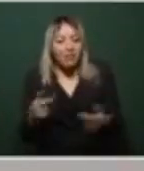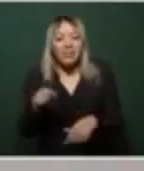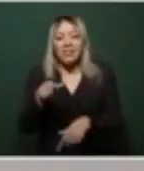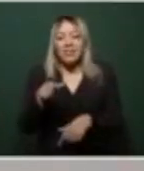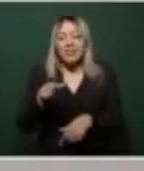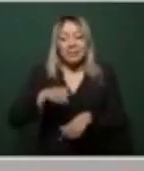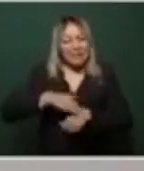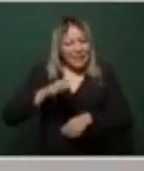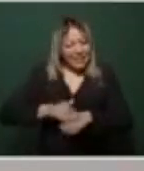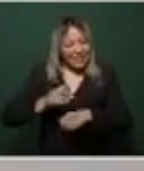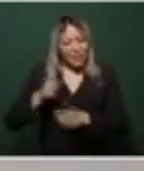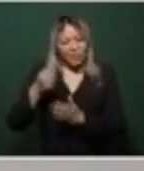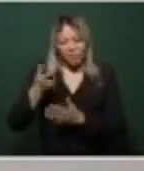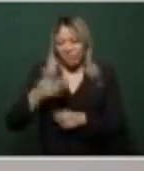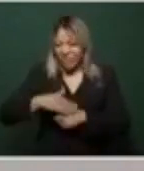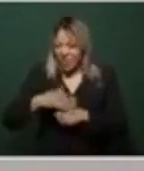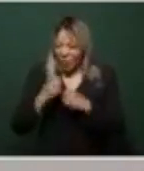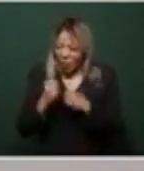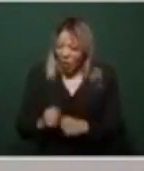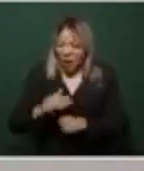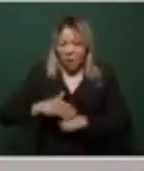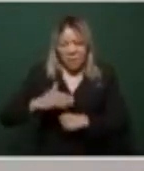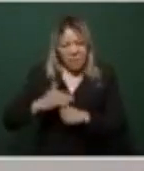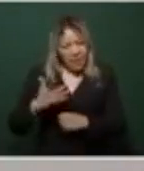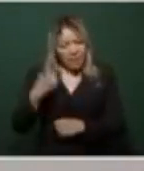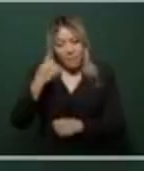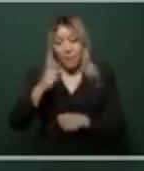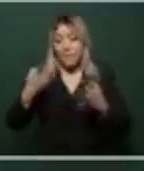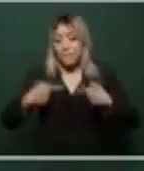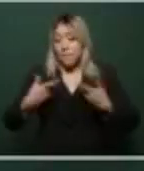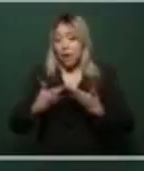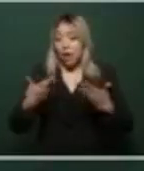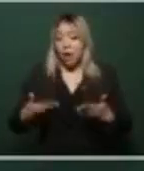más énfasis para quienes van a trabajar en la Guardia Nacional.